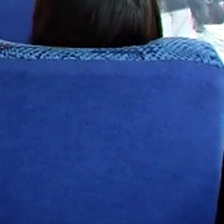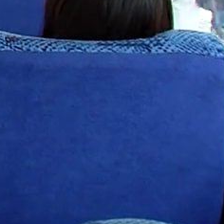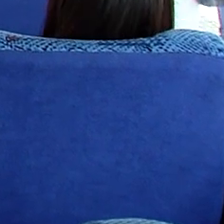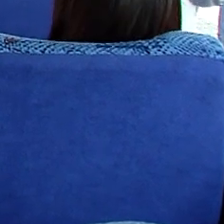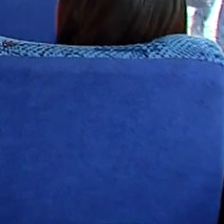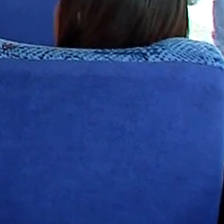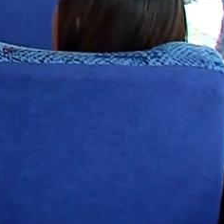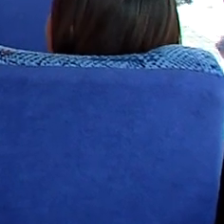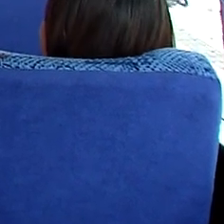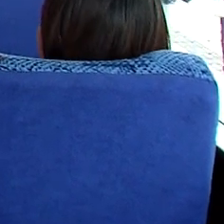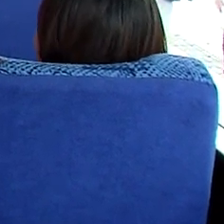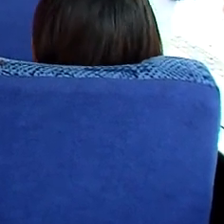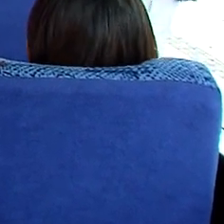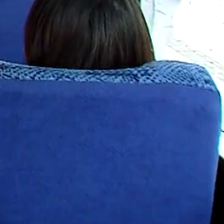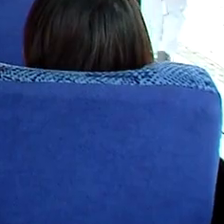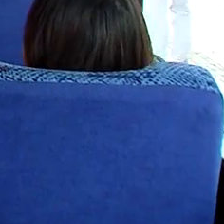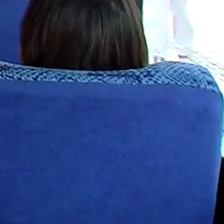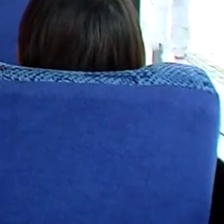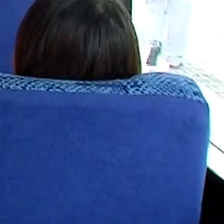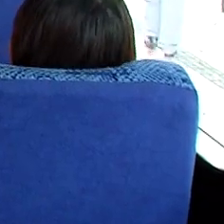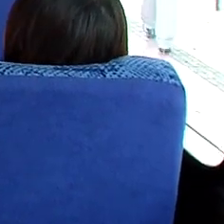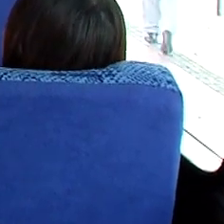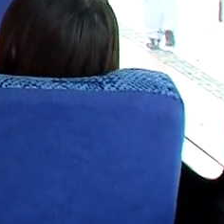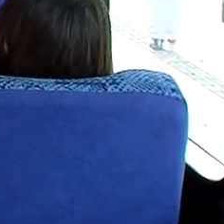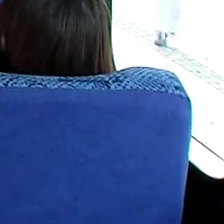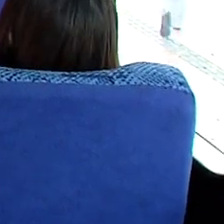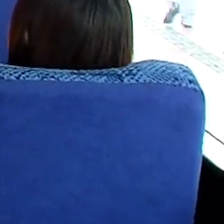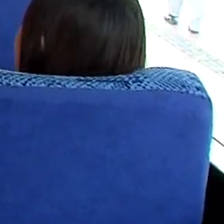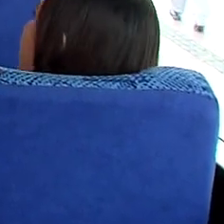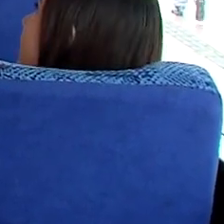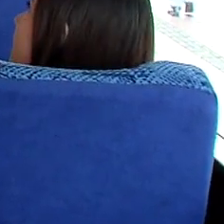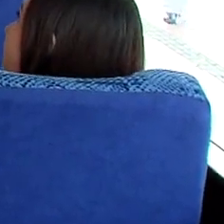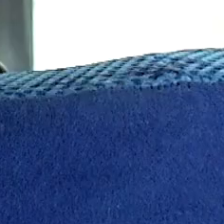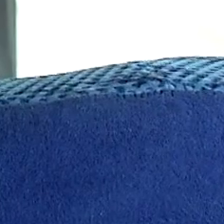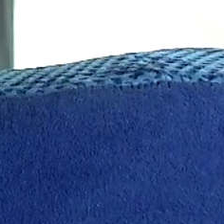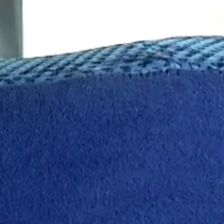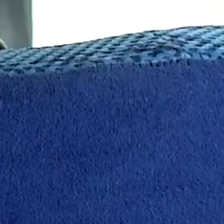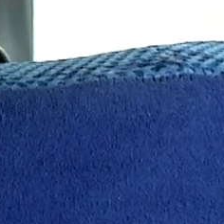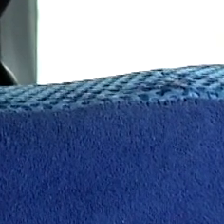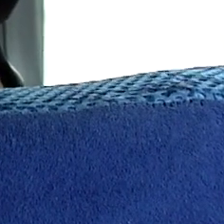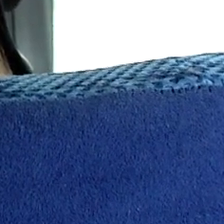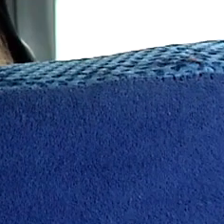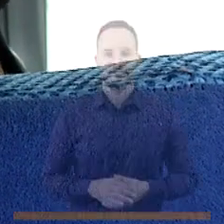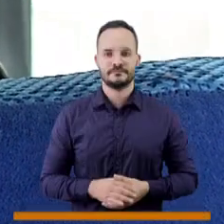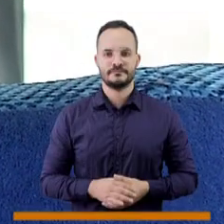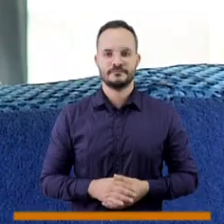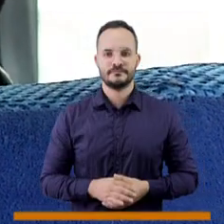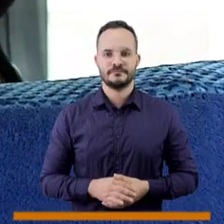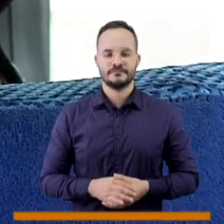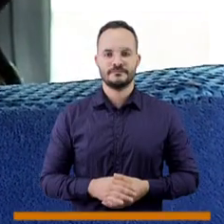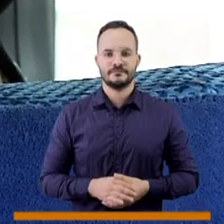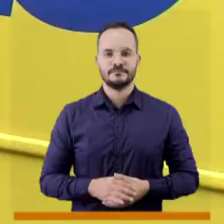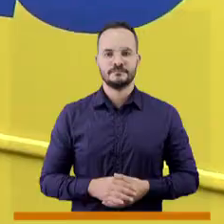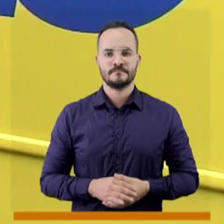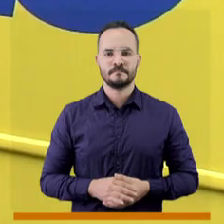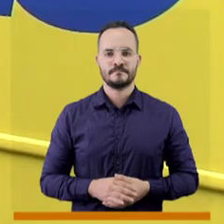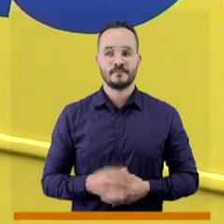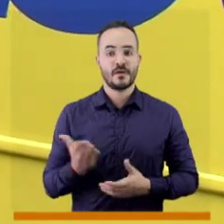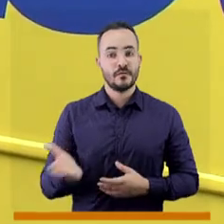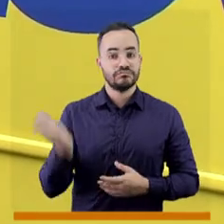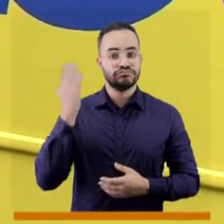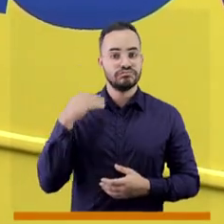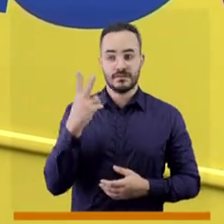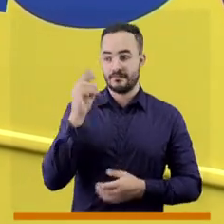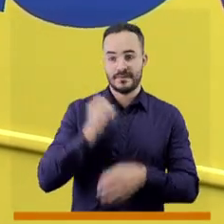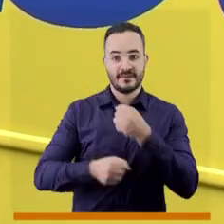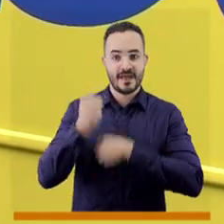digamos, puedan disfrutar de una experiencia muy agradable. We welcome you to this experience. Desde hace 20